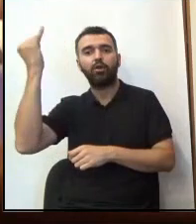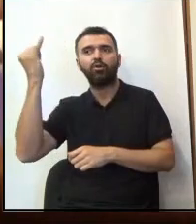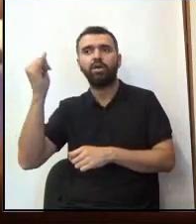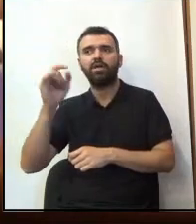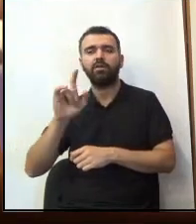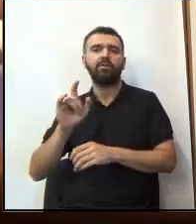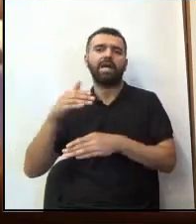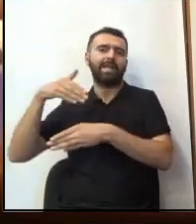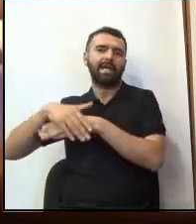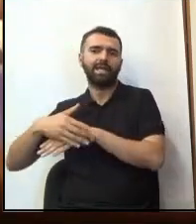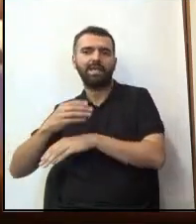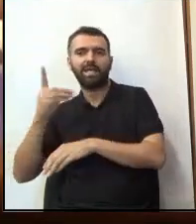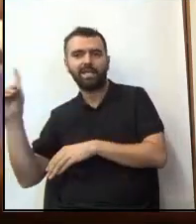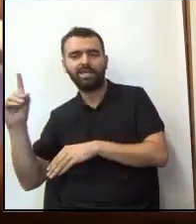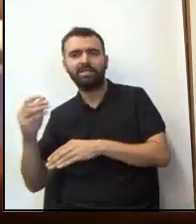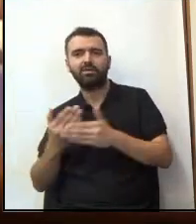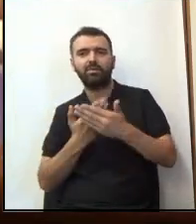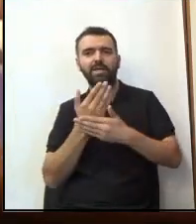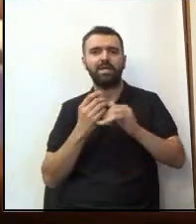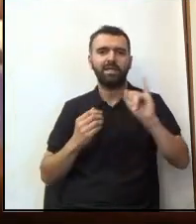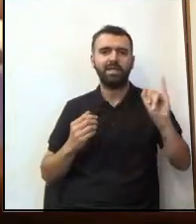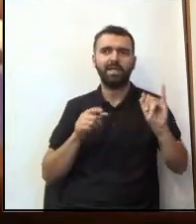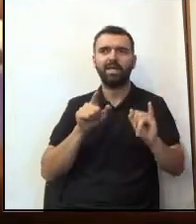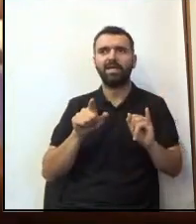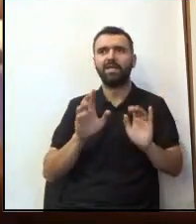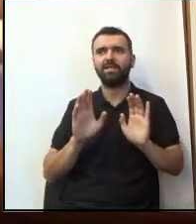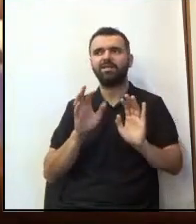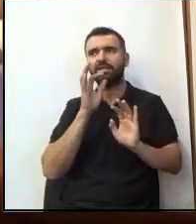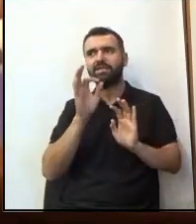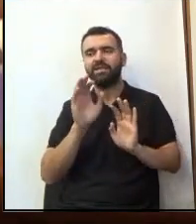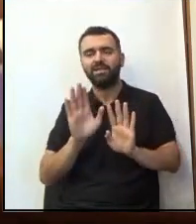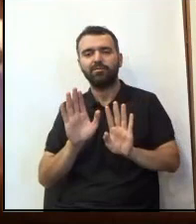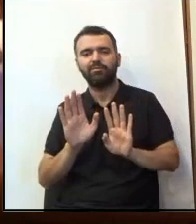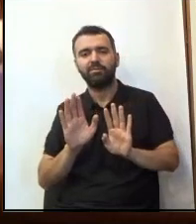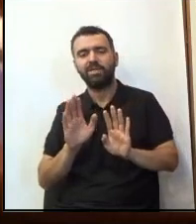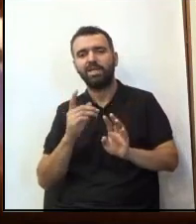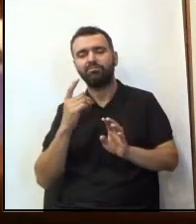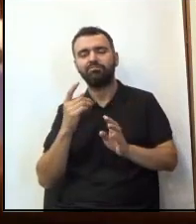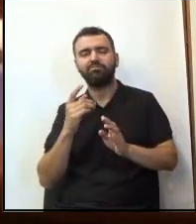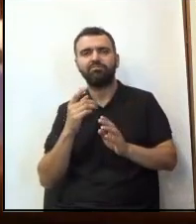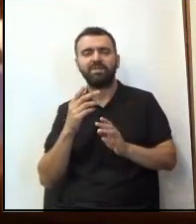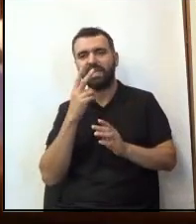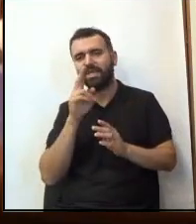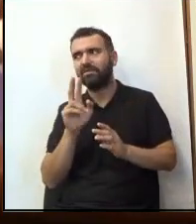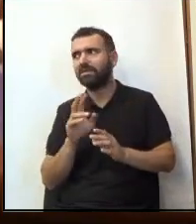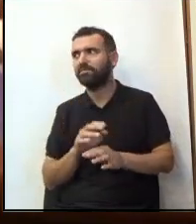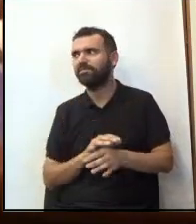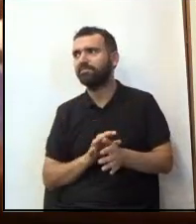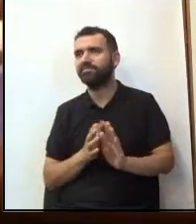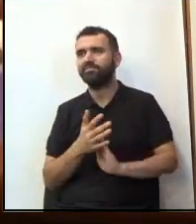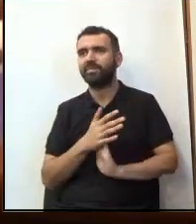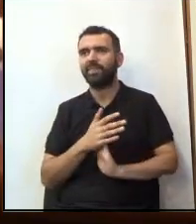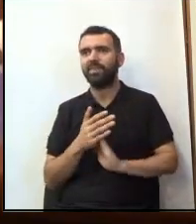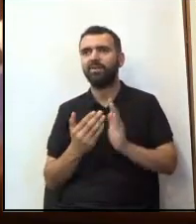es de derecha y la mañana es de izquierda, o viceversa. Eso es un absurdo llegar a decir a eso. Pero yo creo que ¿La mañana es